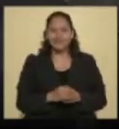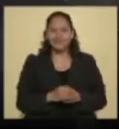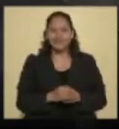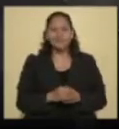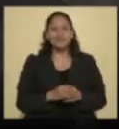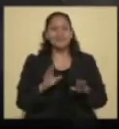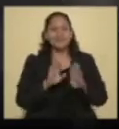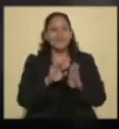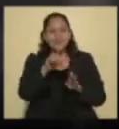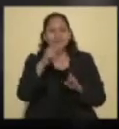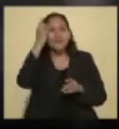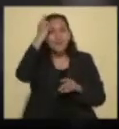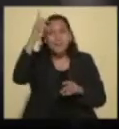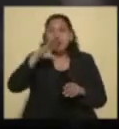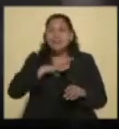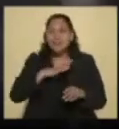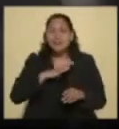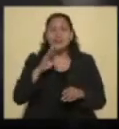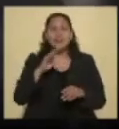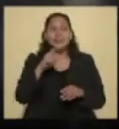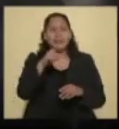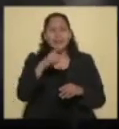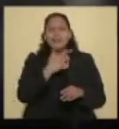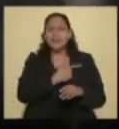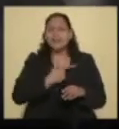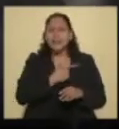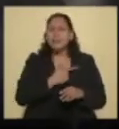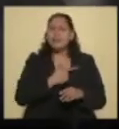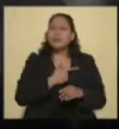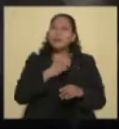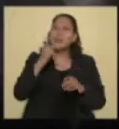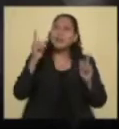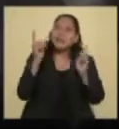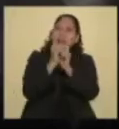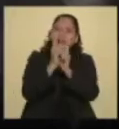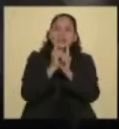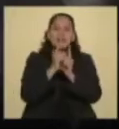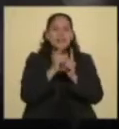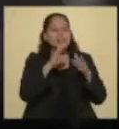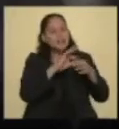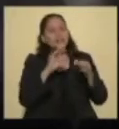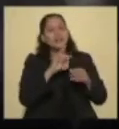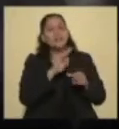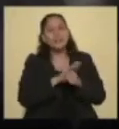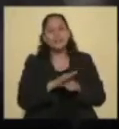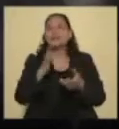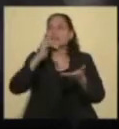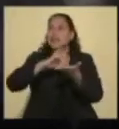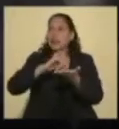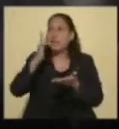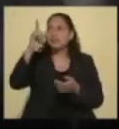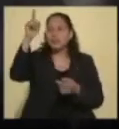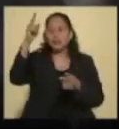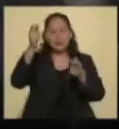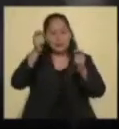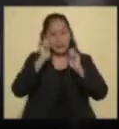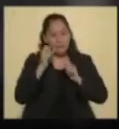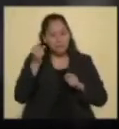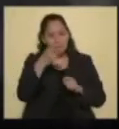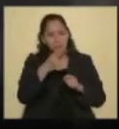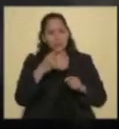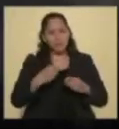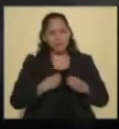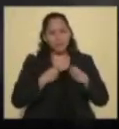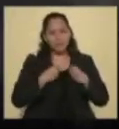En caso dado que Dios exista, ¿qué le gustaría que le dijera cuando llegue? Gracias por haberme dado la oportunidad de